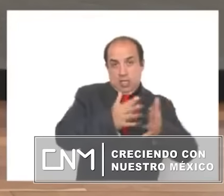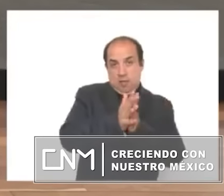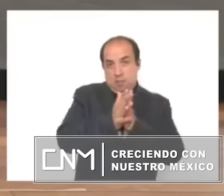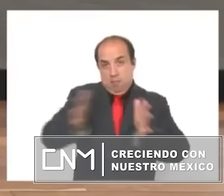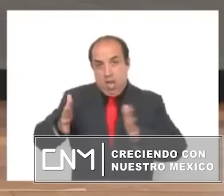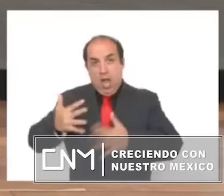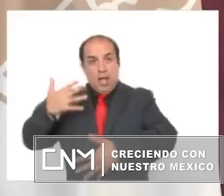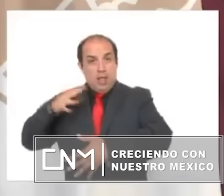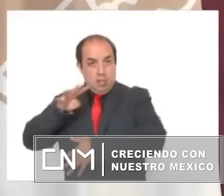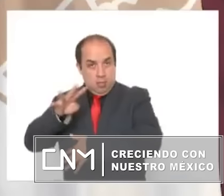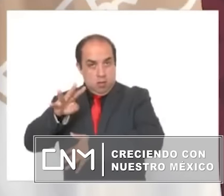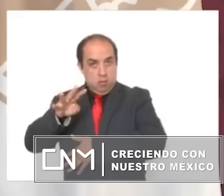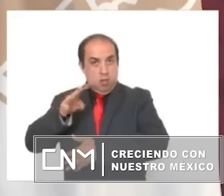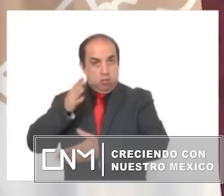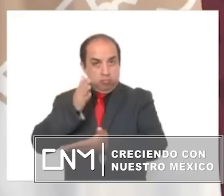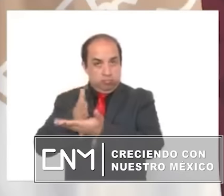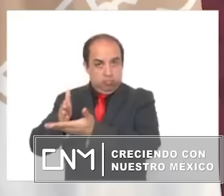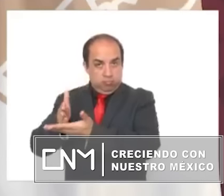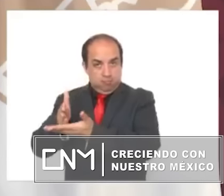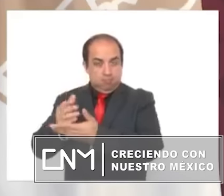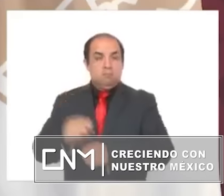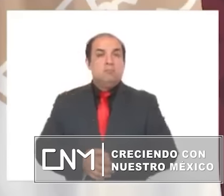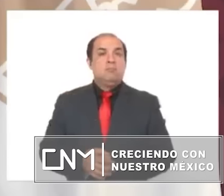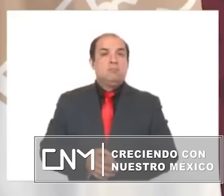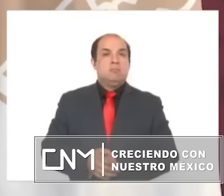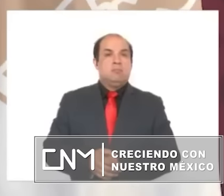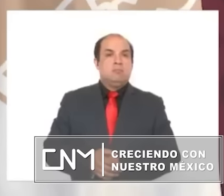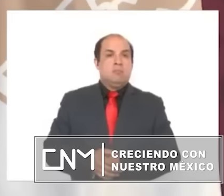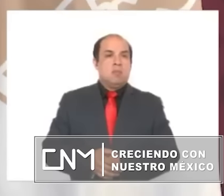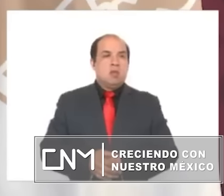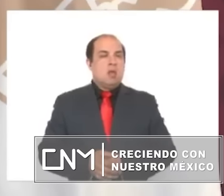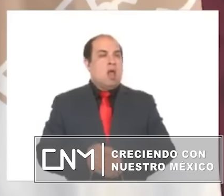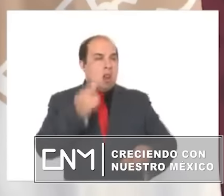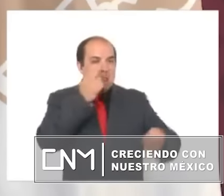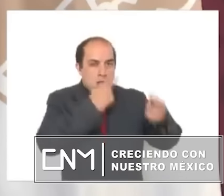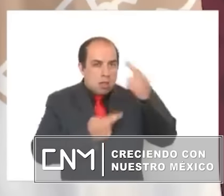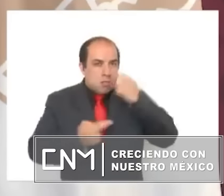19? Básicamente, a la hora de hacer la